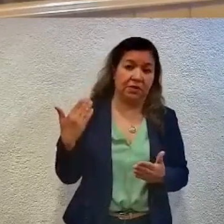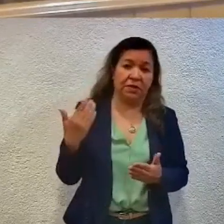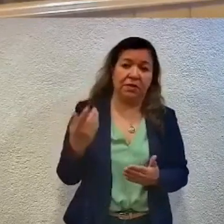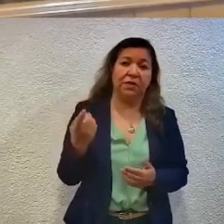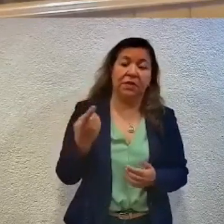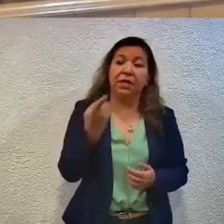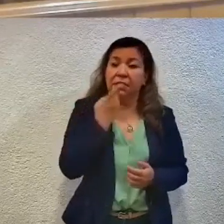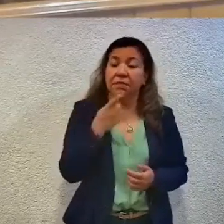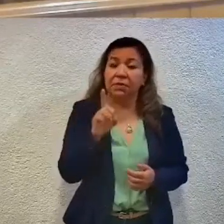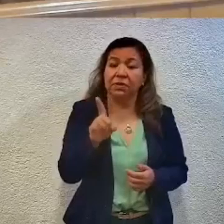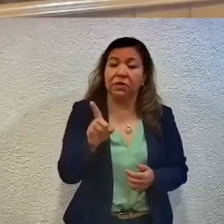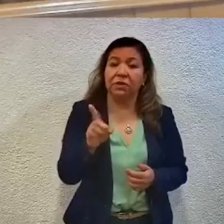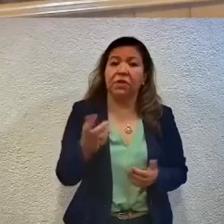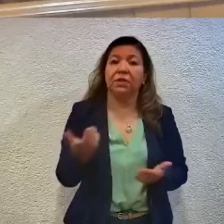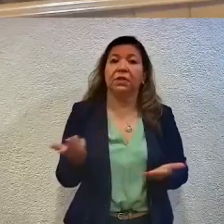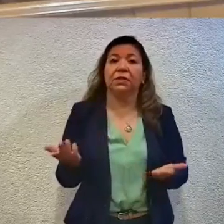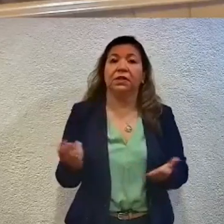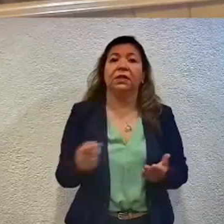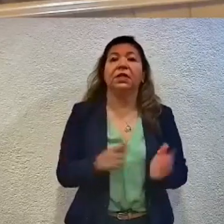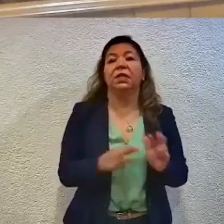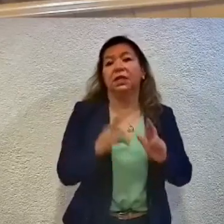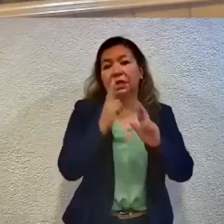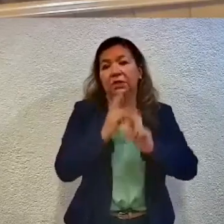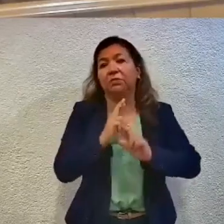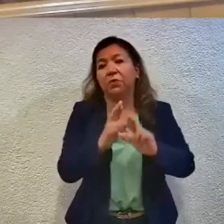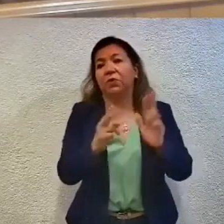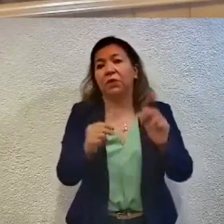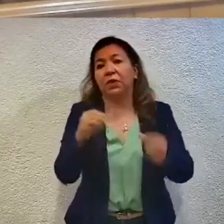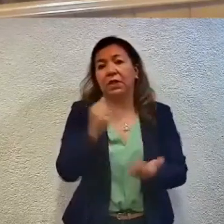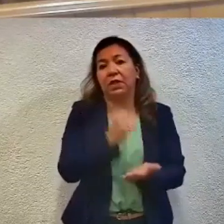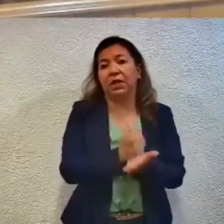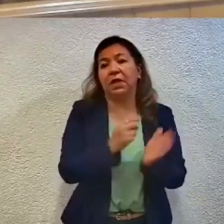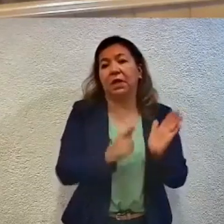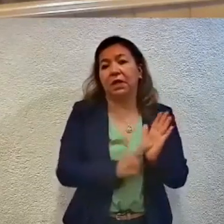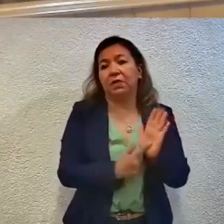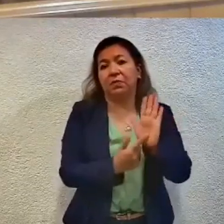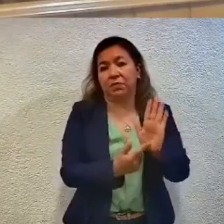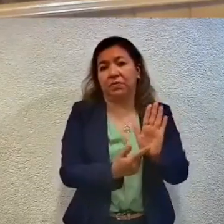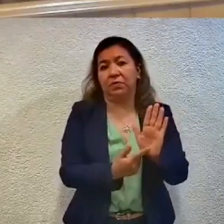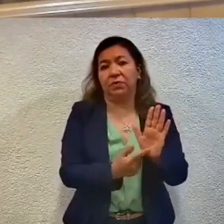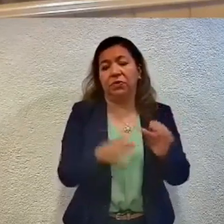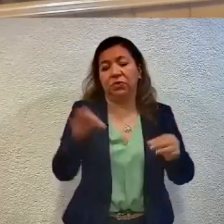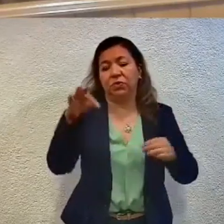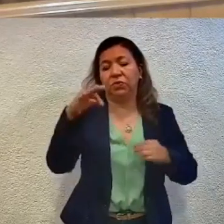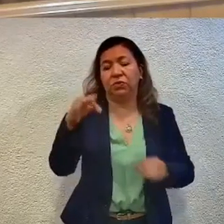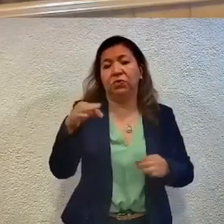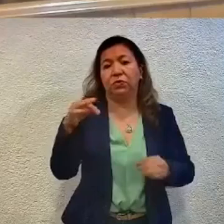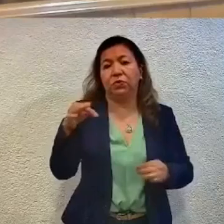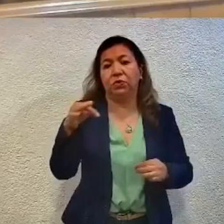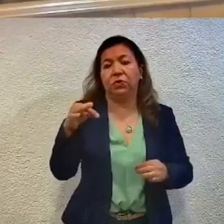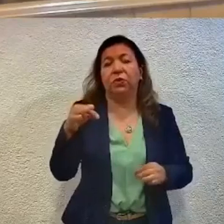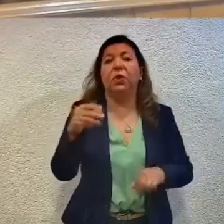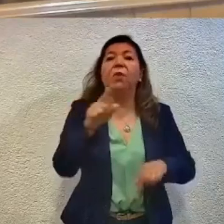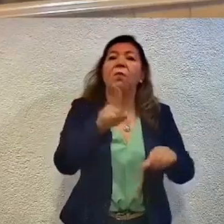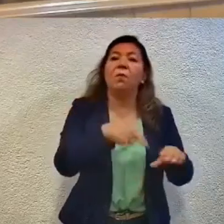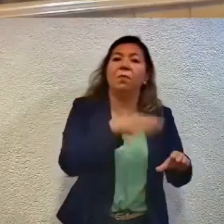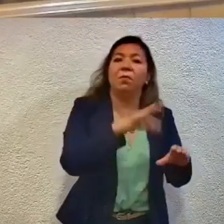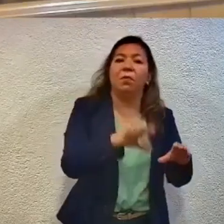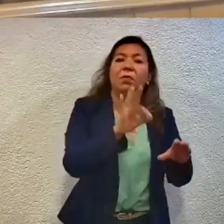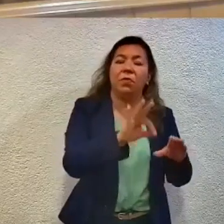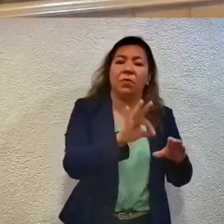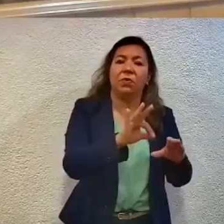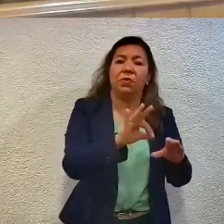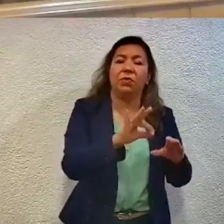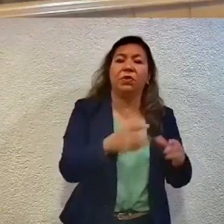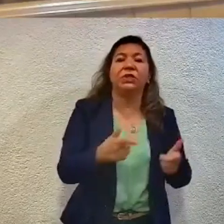cuestione también que no se le dio respuesta a su solicitud atendiendo a que su pretensión es obtener votos para conservar su